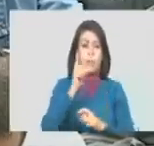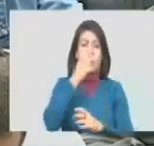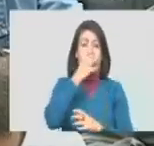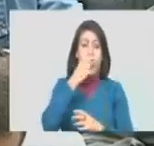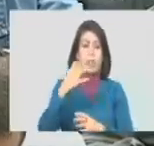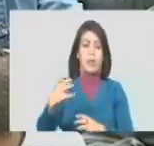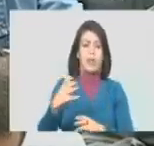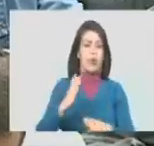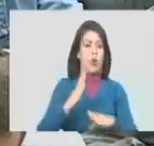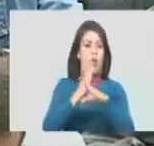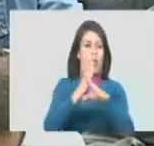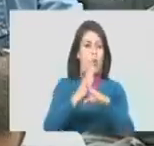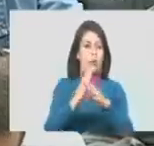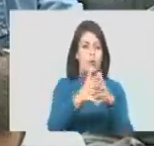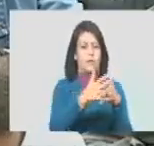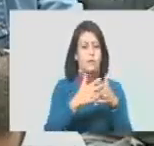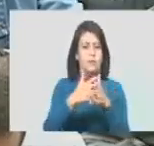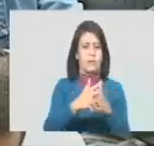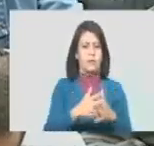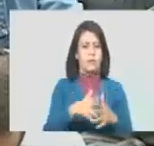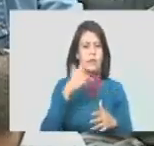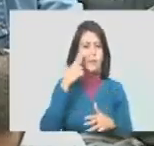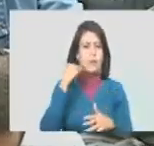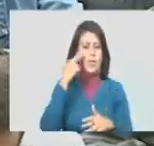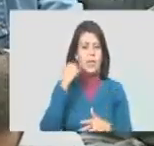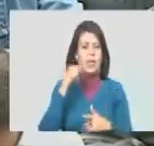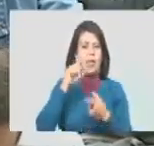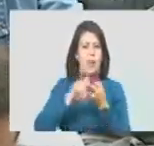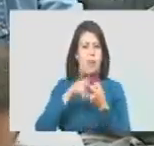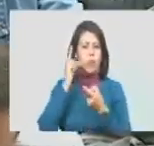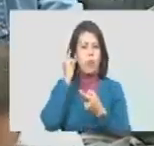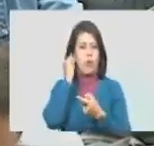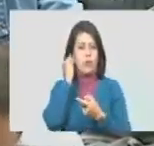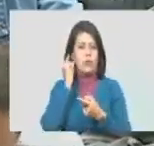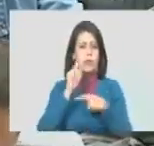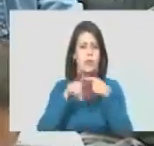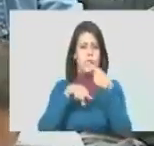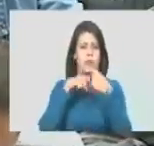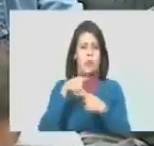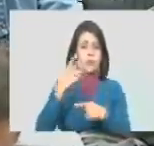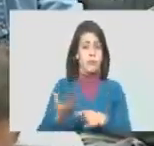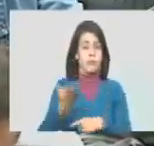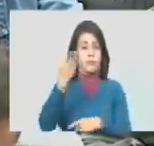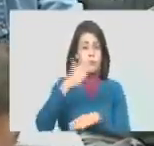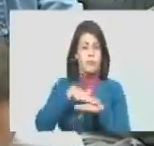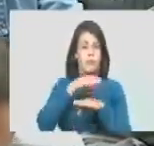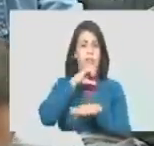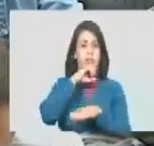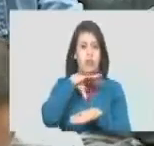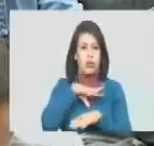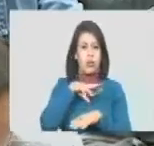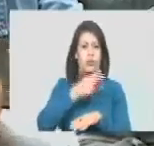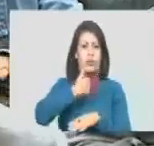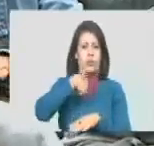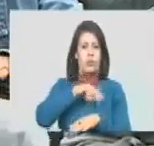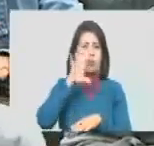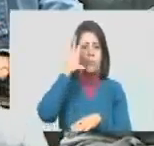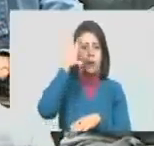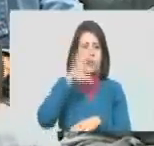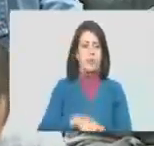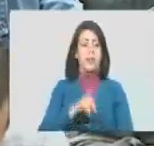grito antiimperialista del negro Miguel de Buría, su esposa Xiomar, que muy pronto serán reivindicados en la historia de nuestro